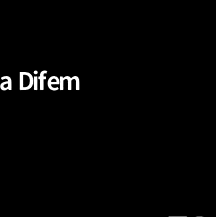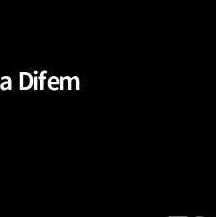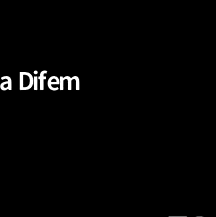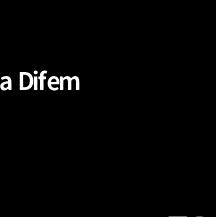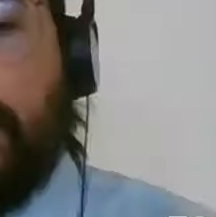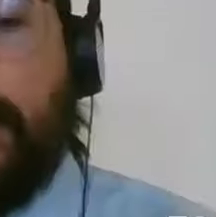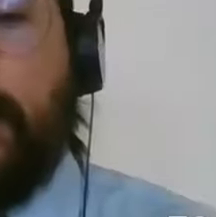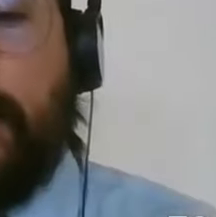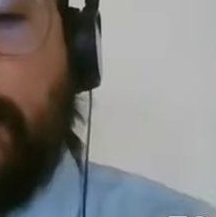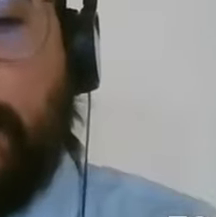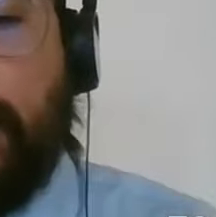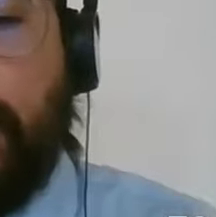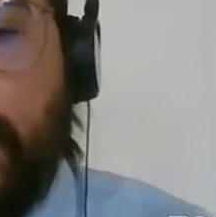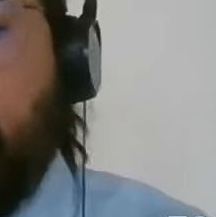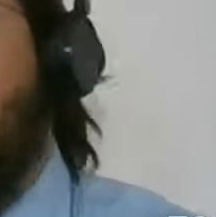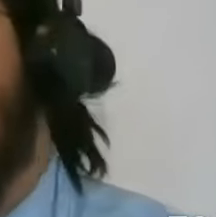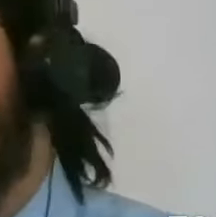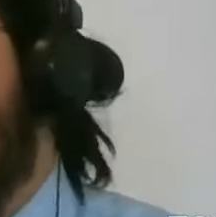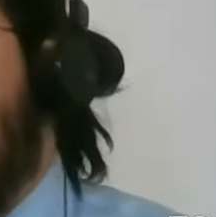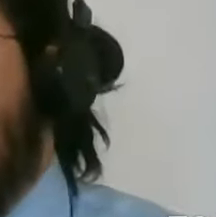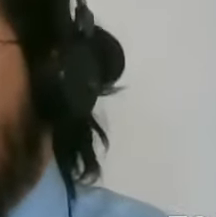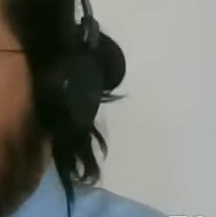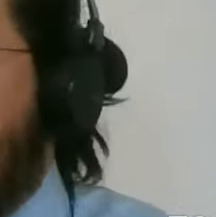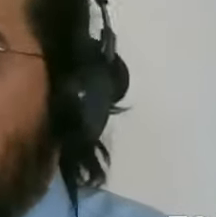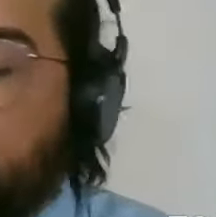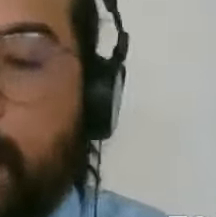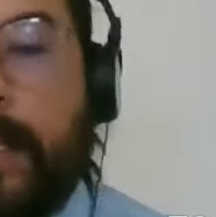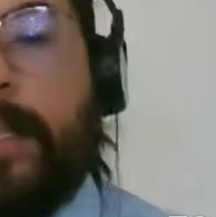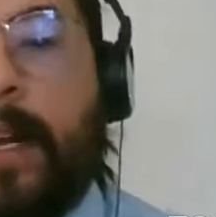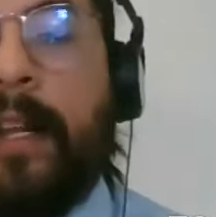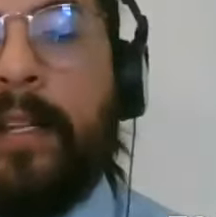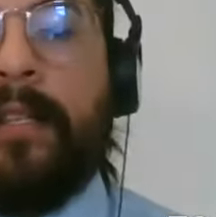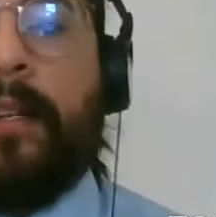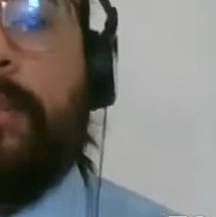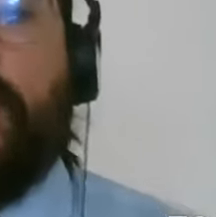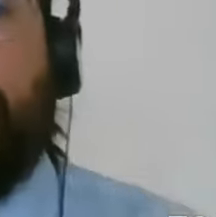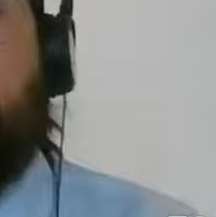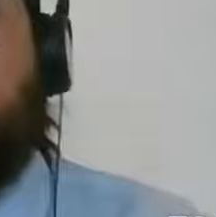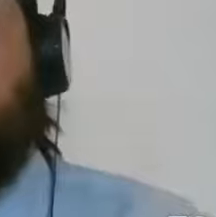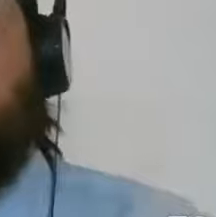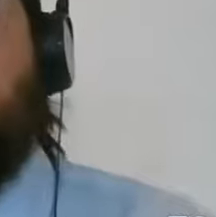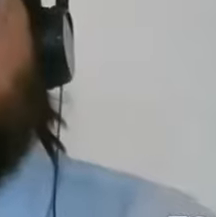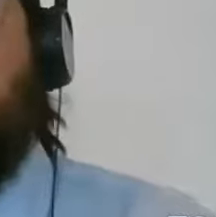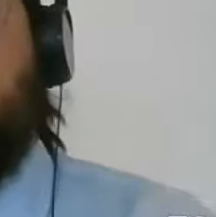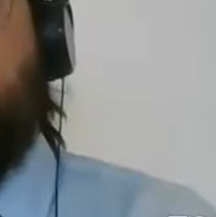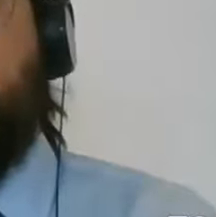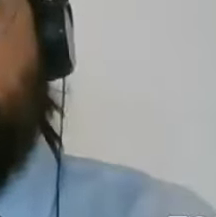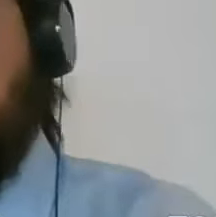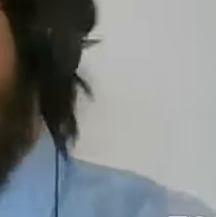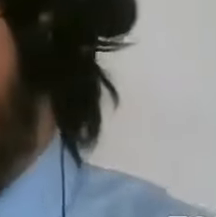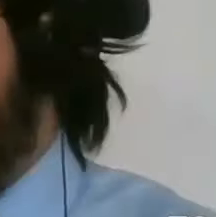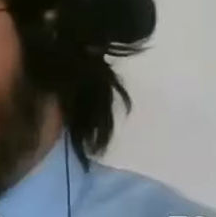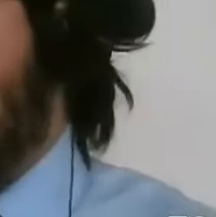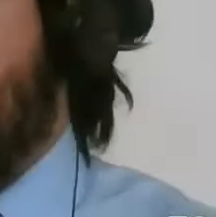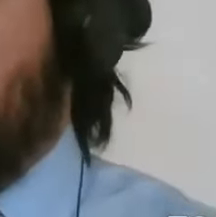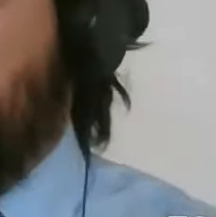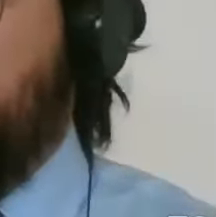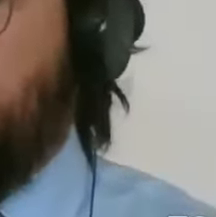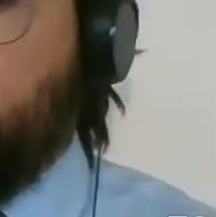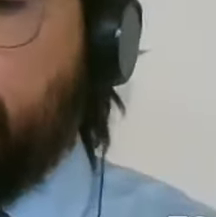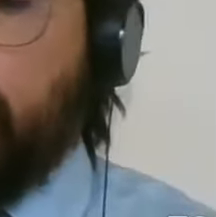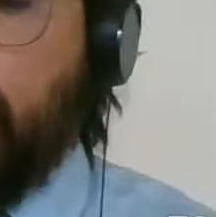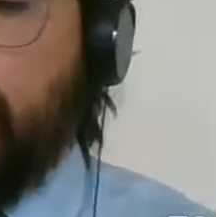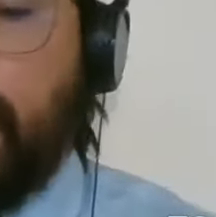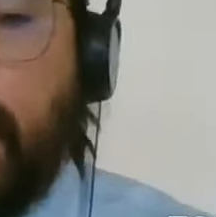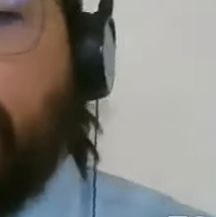la Dirección de Casas de la Cultura Jurídica, de las mesas de análisis de los cuadernos de jurisprudencia